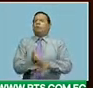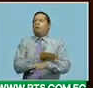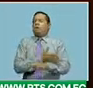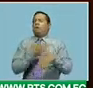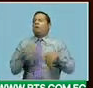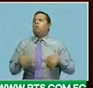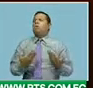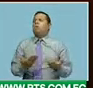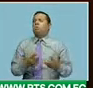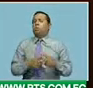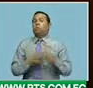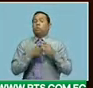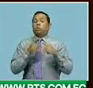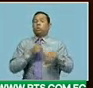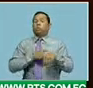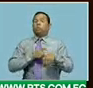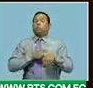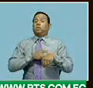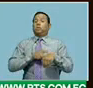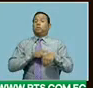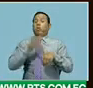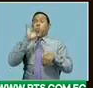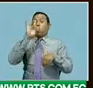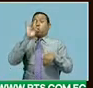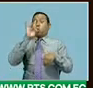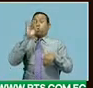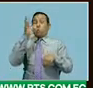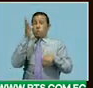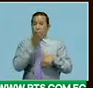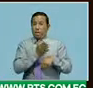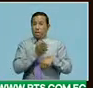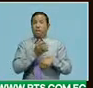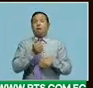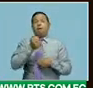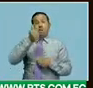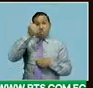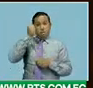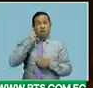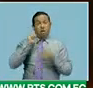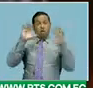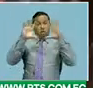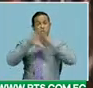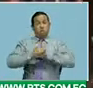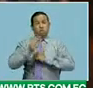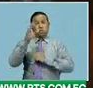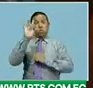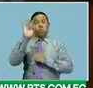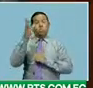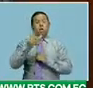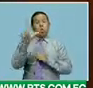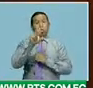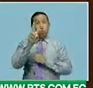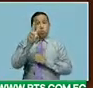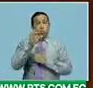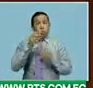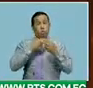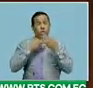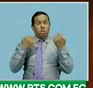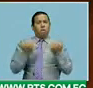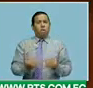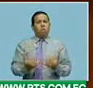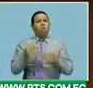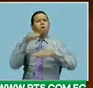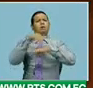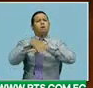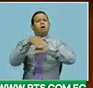a partir de las 20 horas con 30 minutos del día de ayer, lunes 2 de noviembre, pero el día de hoy, en horas de la